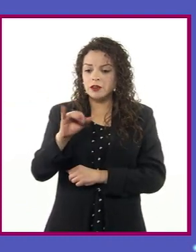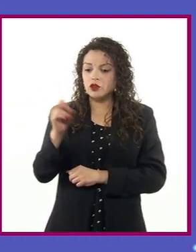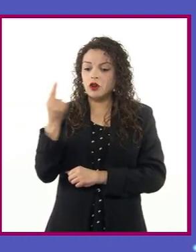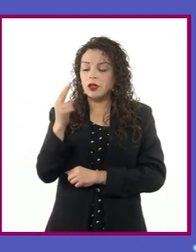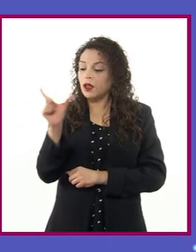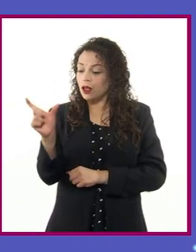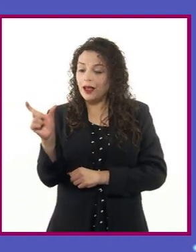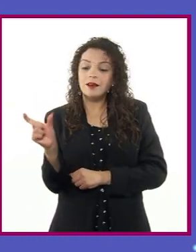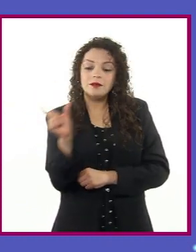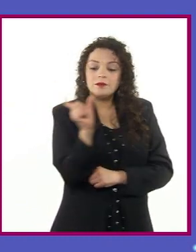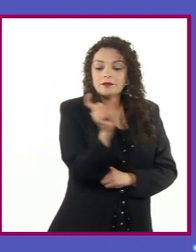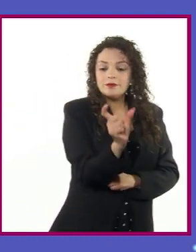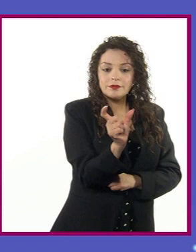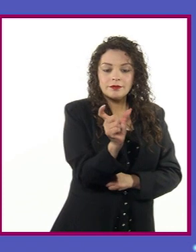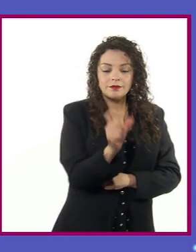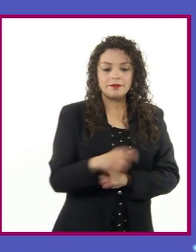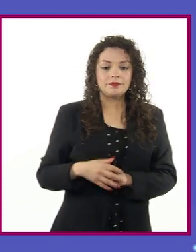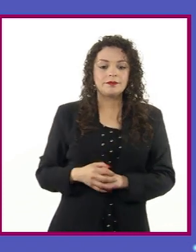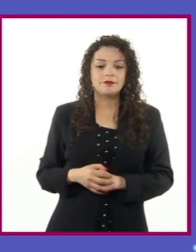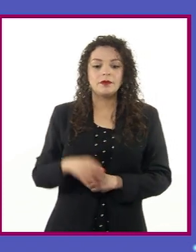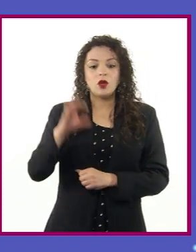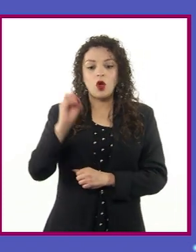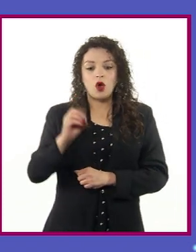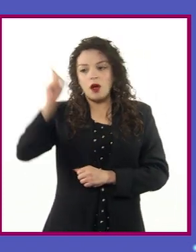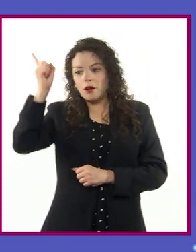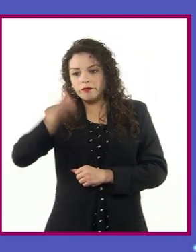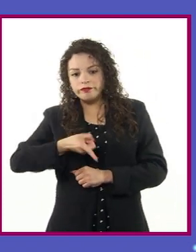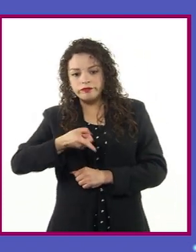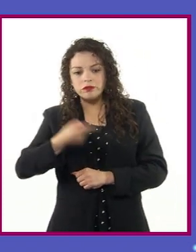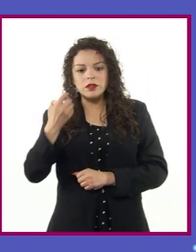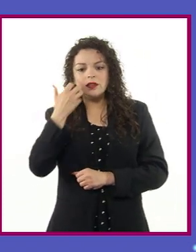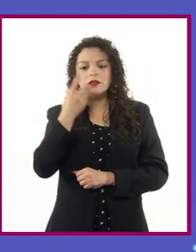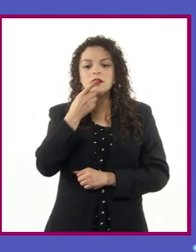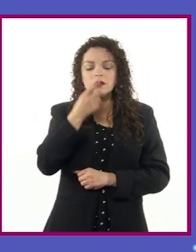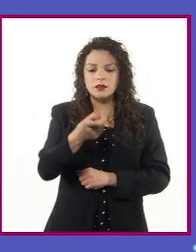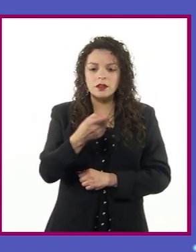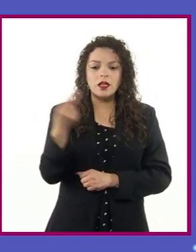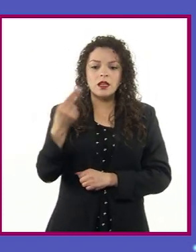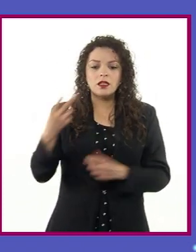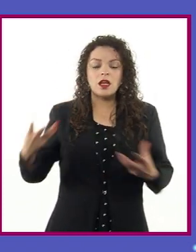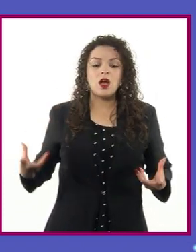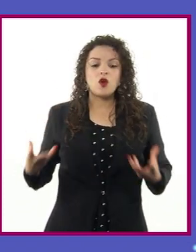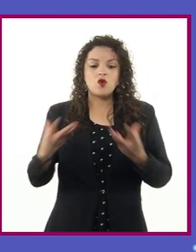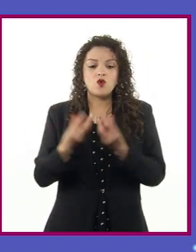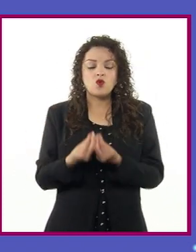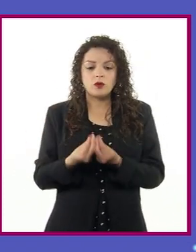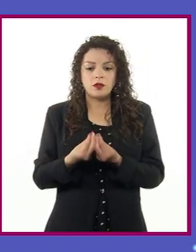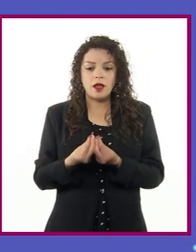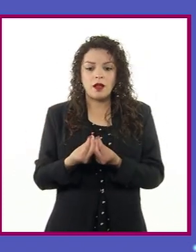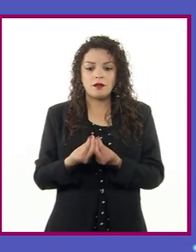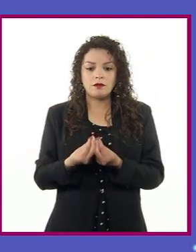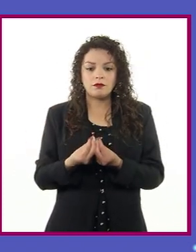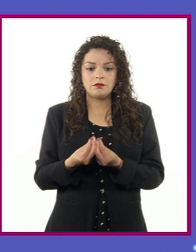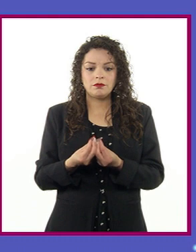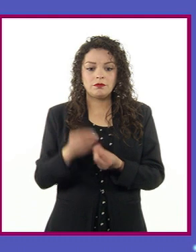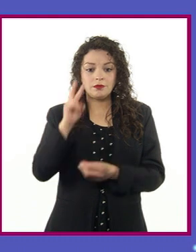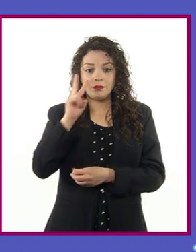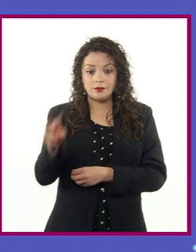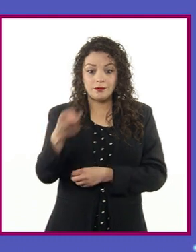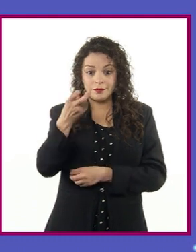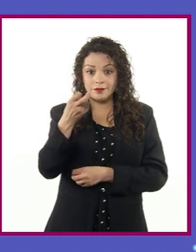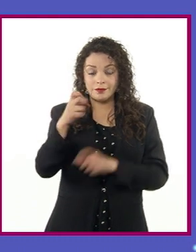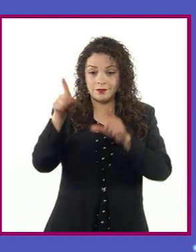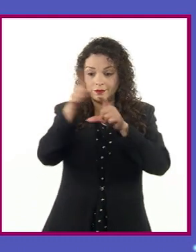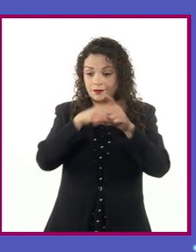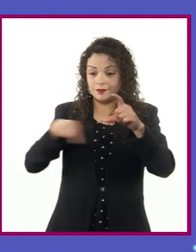La forma de paréntesis separado por una diagonal quiere decir juntar un espacio, como lo podemos ver en la segunda